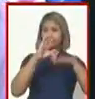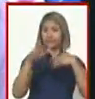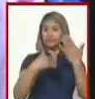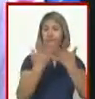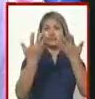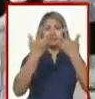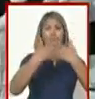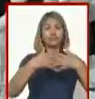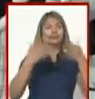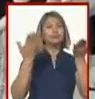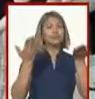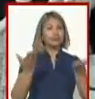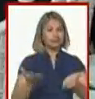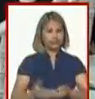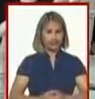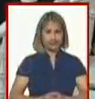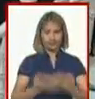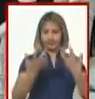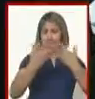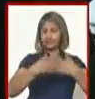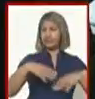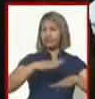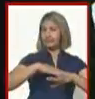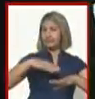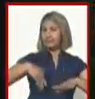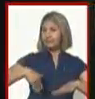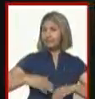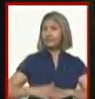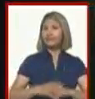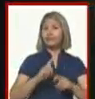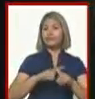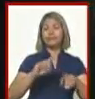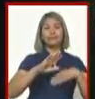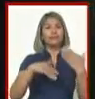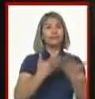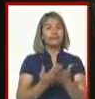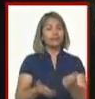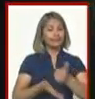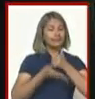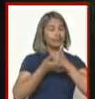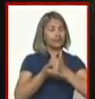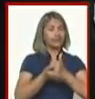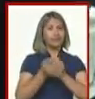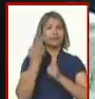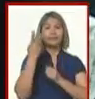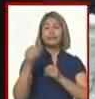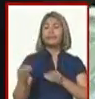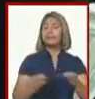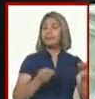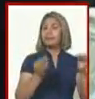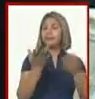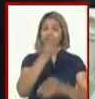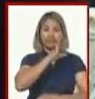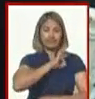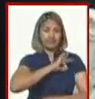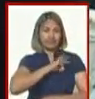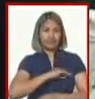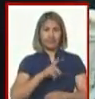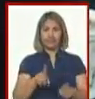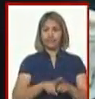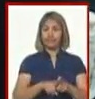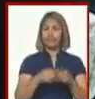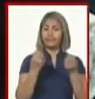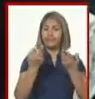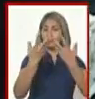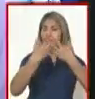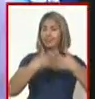las empresas que se han registrado, a las empresas que todavía no lo han hecho, igual nosotros estamos a disposición de colaborarlo, de ver la forma que pueda sacarle provecho. Tener esta